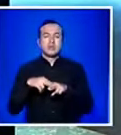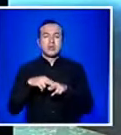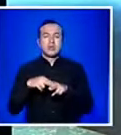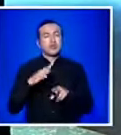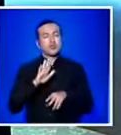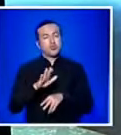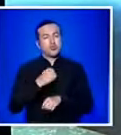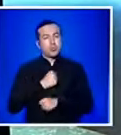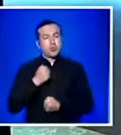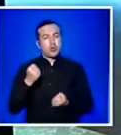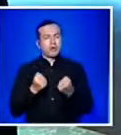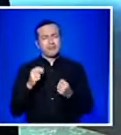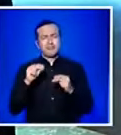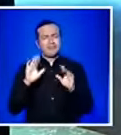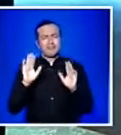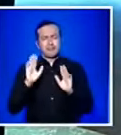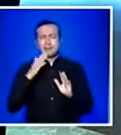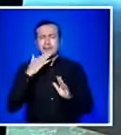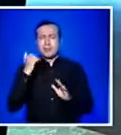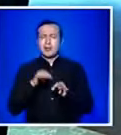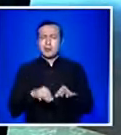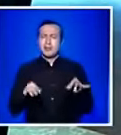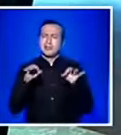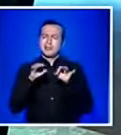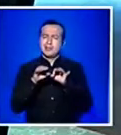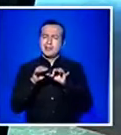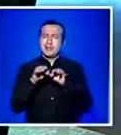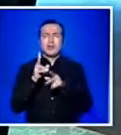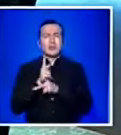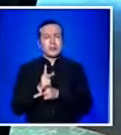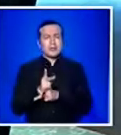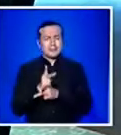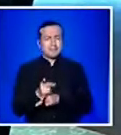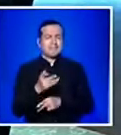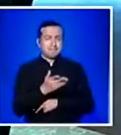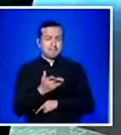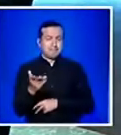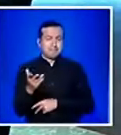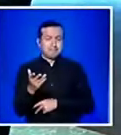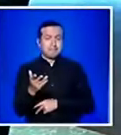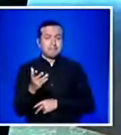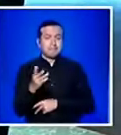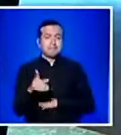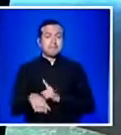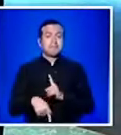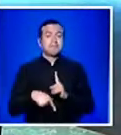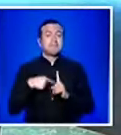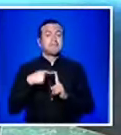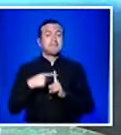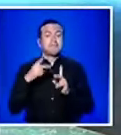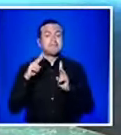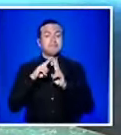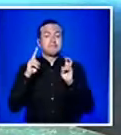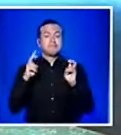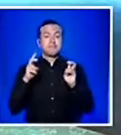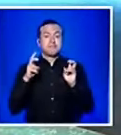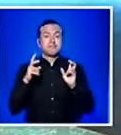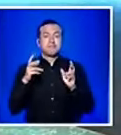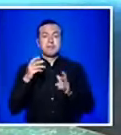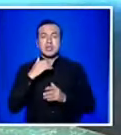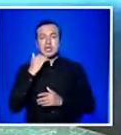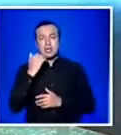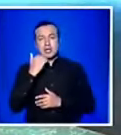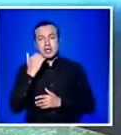llevando su vehículo. Es mejor tomar en cuenta este tipo de alternativas, este tipo de sugerencias. Pero seguimos hablando de estos dispositivos que de